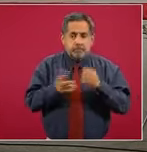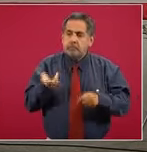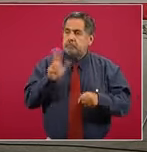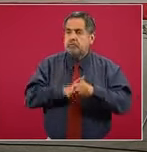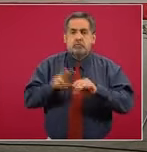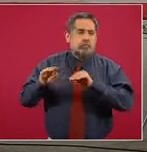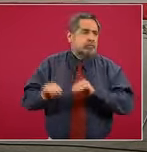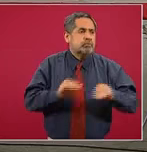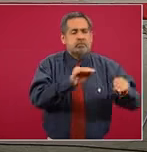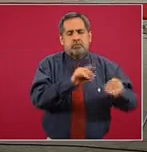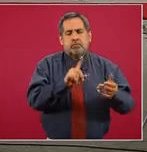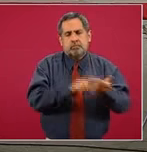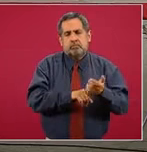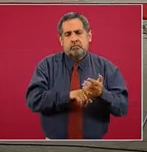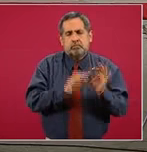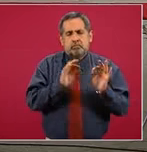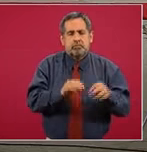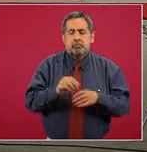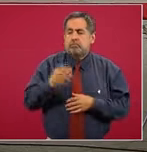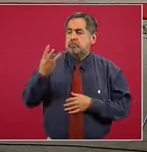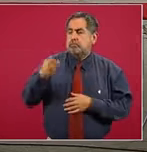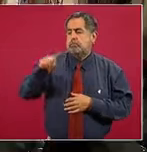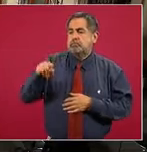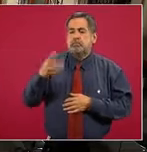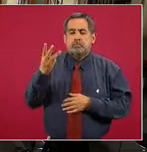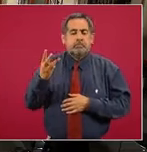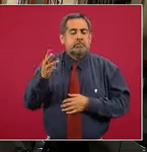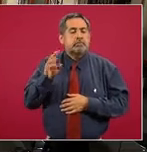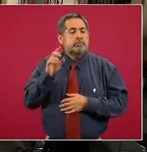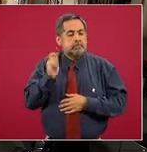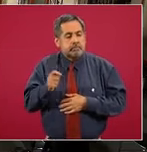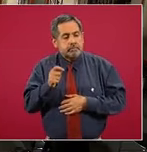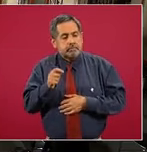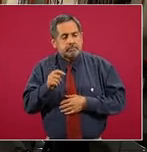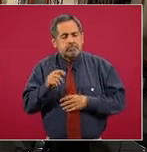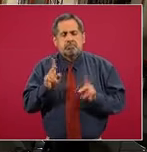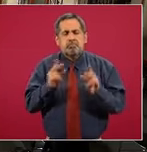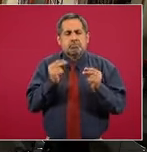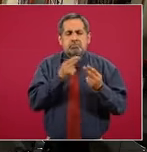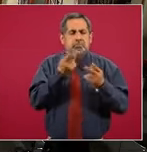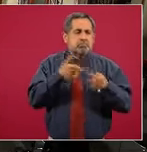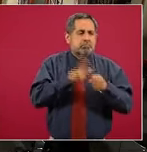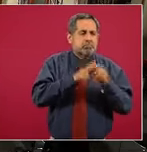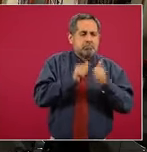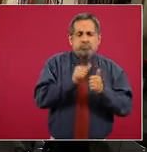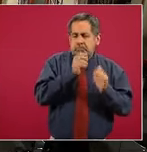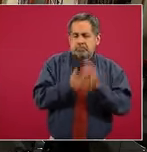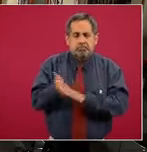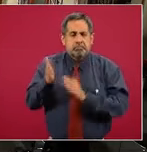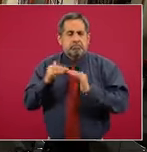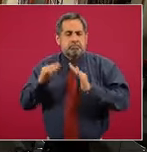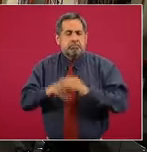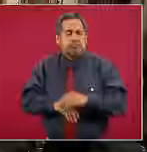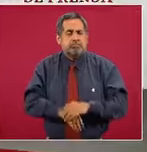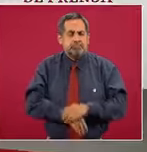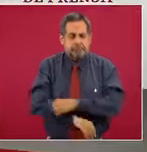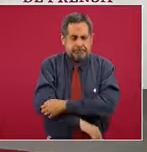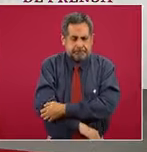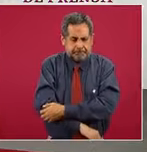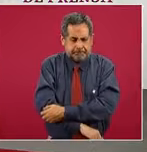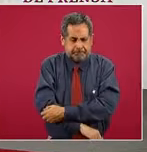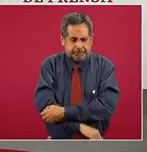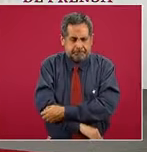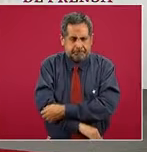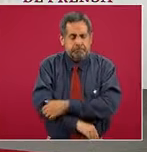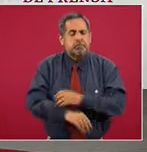cuando buscaron atención, contra 3.3 de aquellos que su manejo fue ambulatorio, Eso quiere decir que estos días hicieron que los